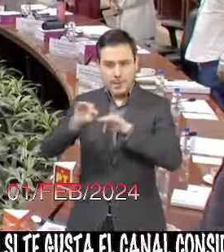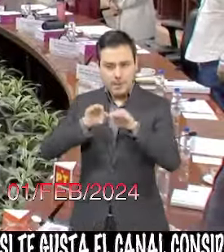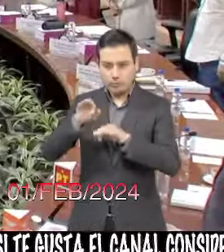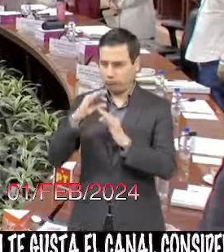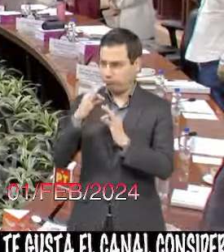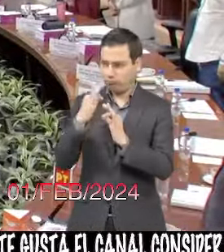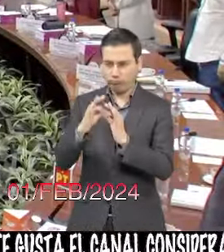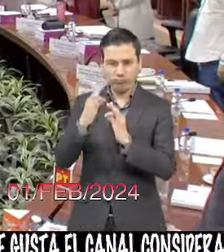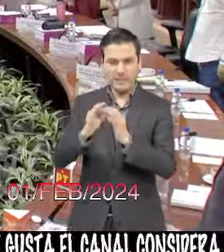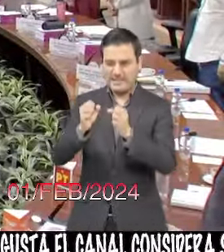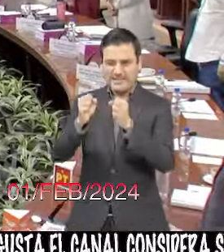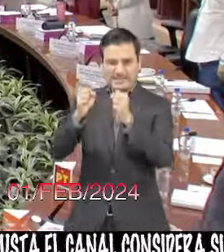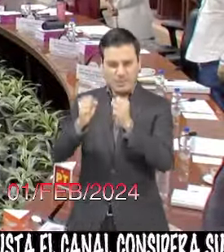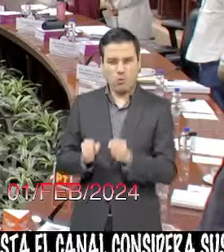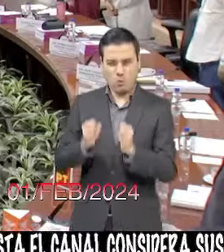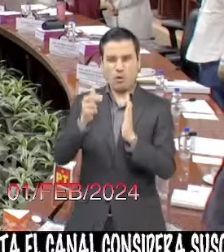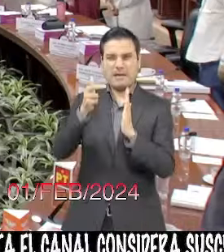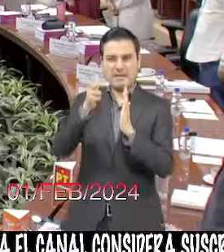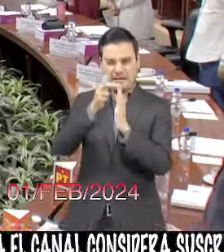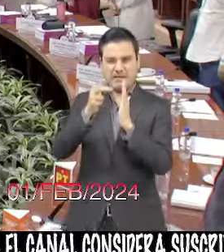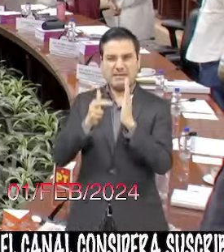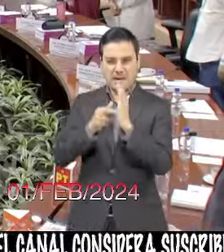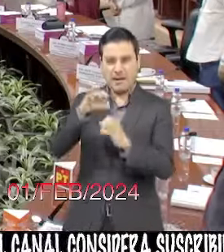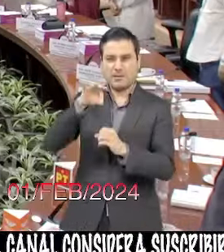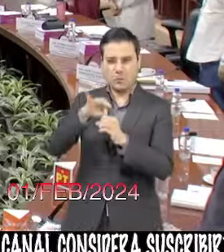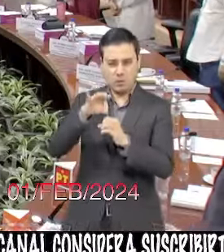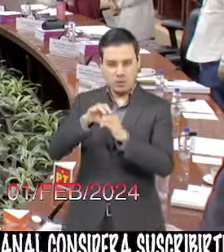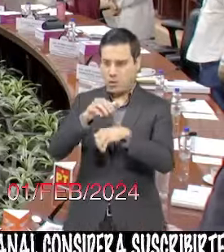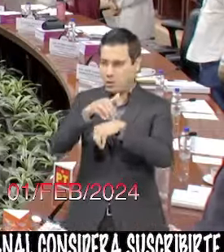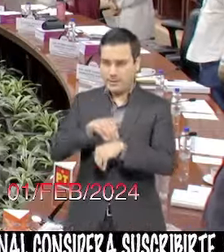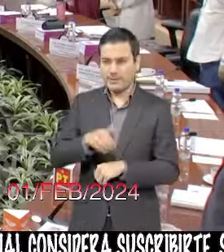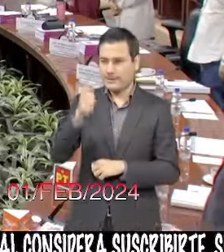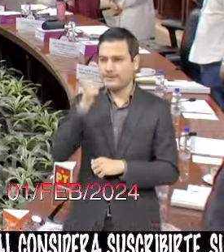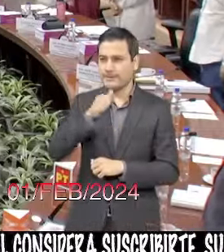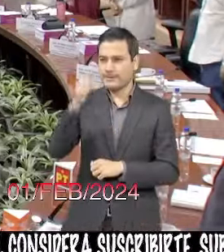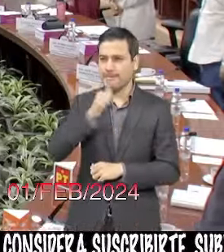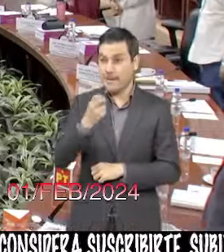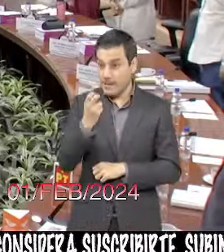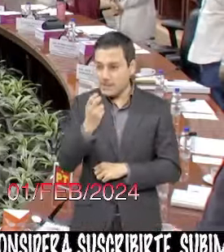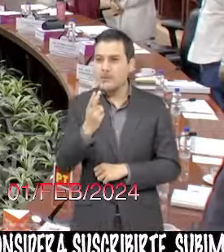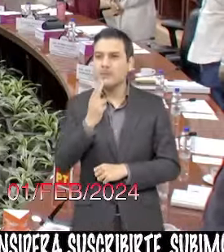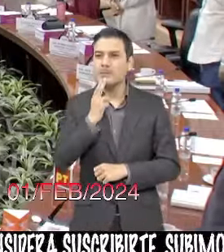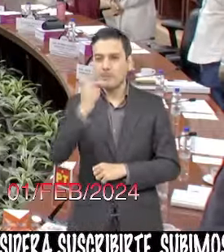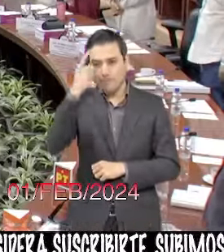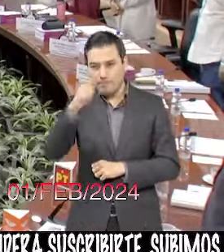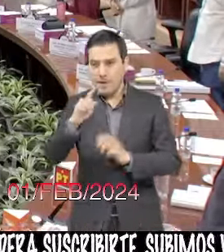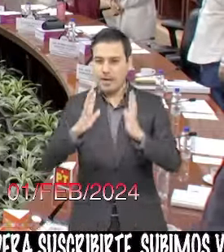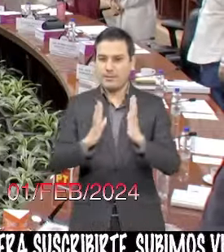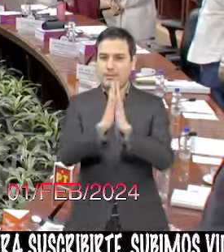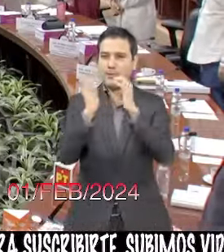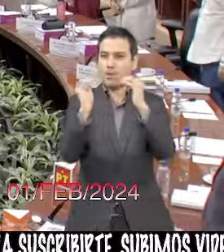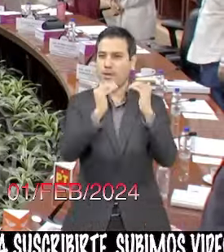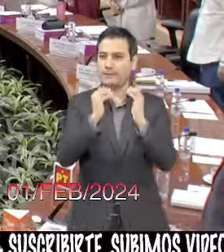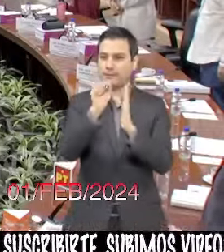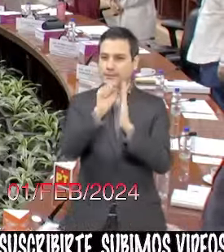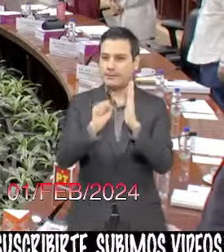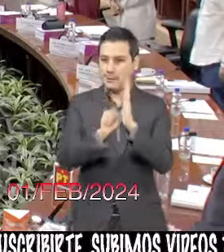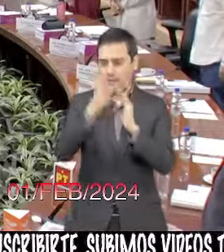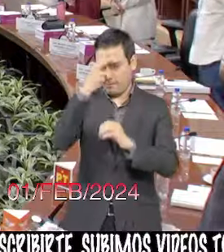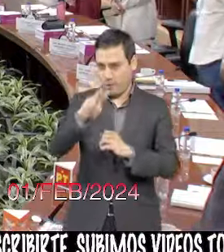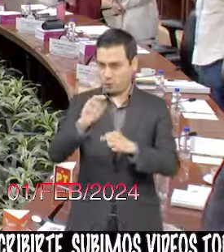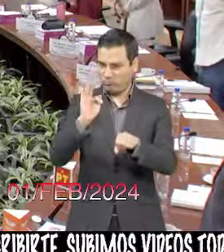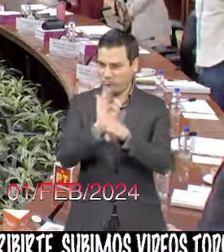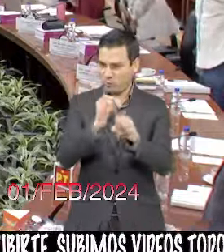encomienda usted se apegará a los principios rectores de la función electoral y contribuirá al fortalecimiento del sistema democrático de nuestro